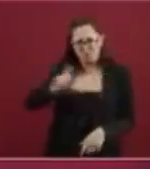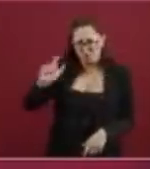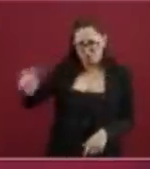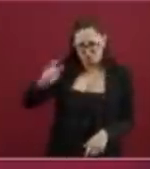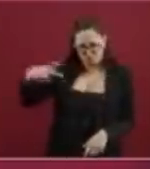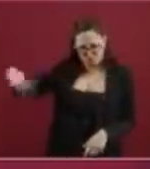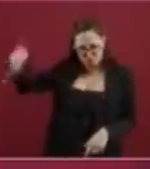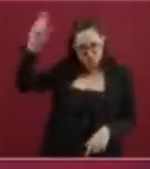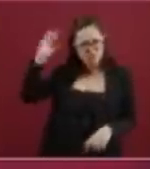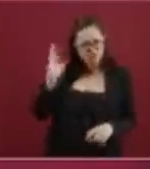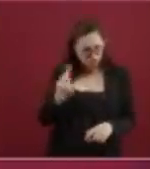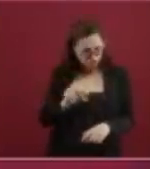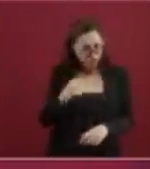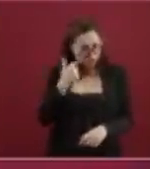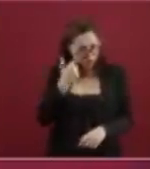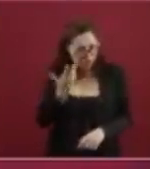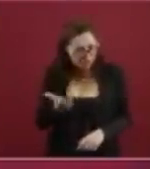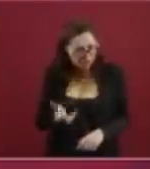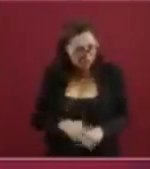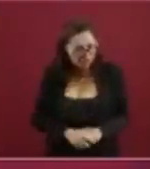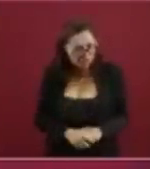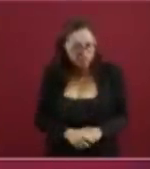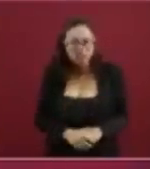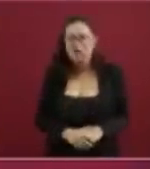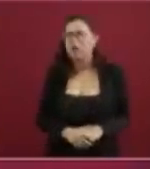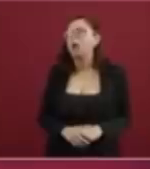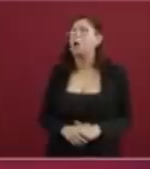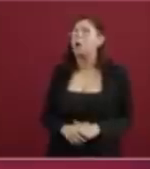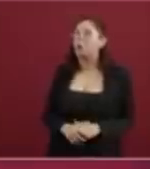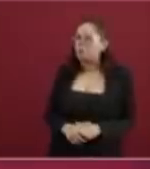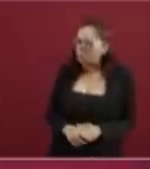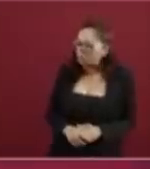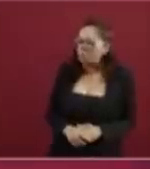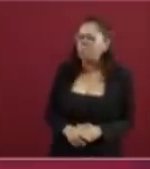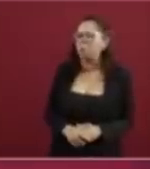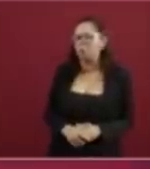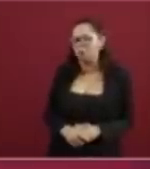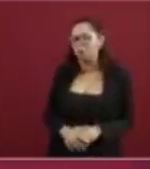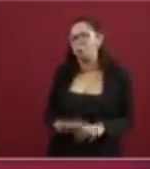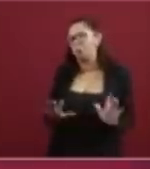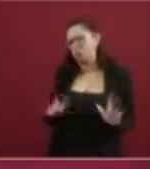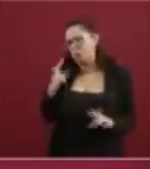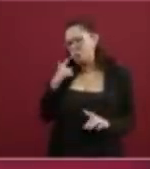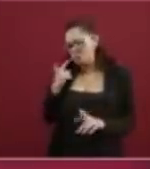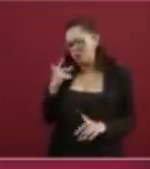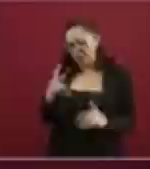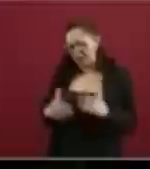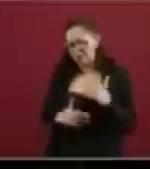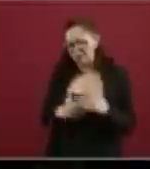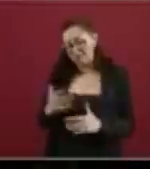de verlo, pero no voy a meterme en ese asunto.